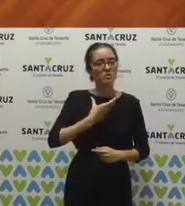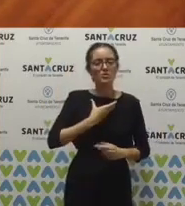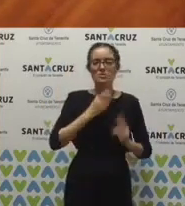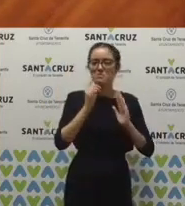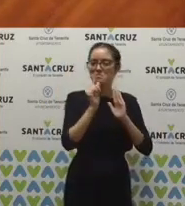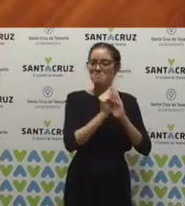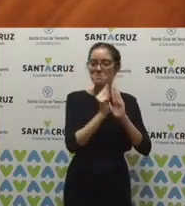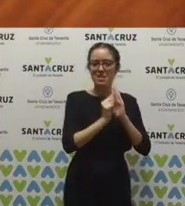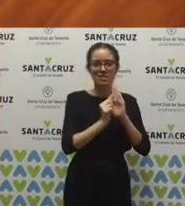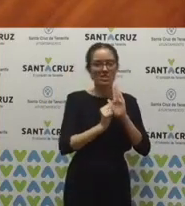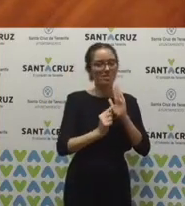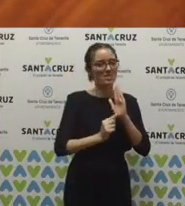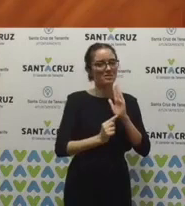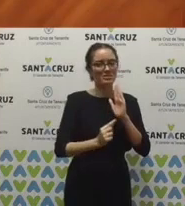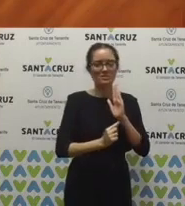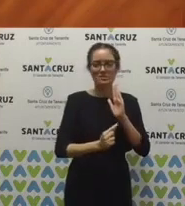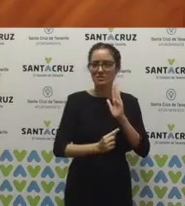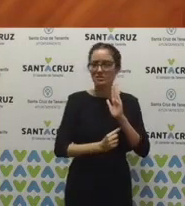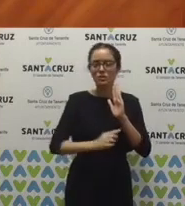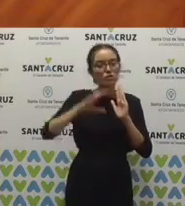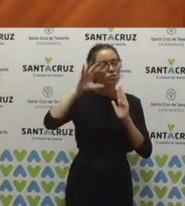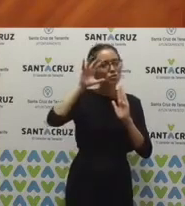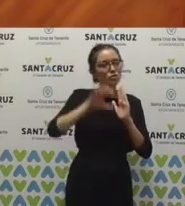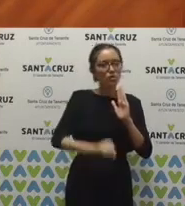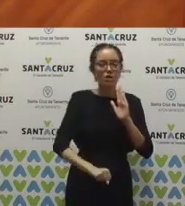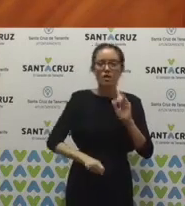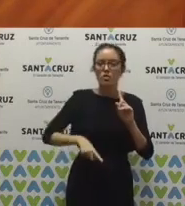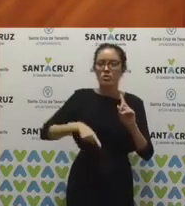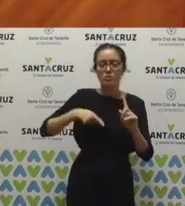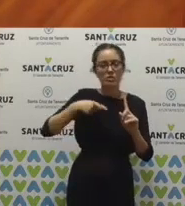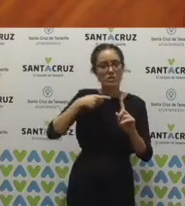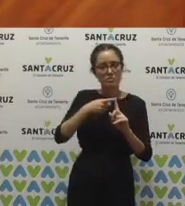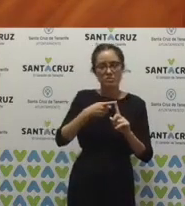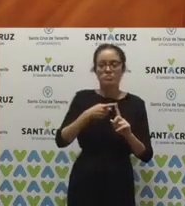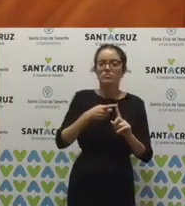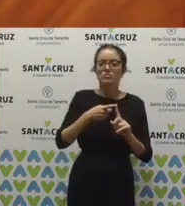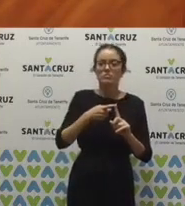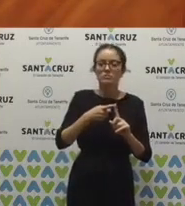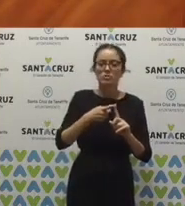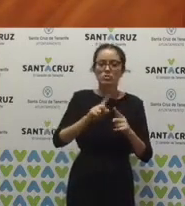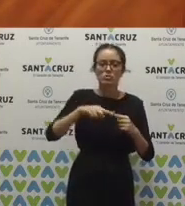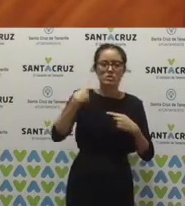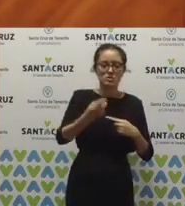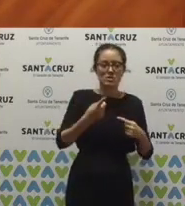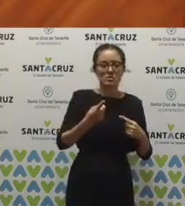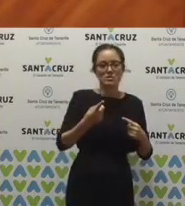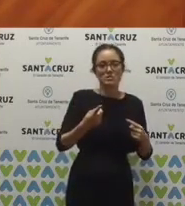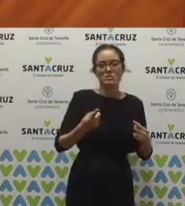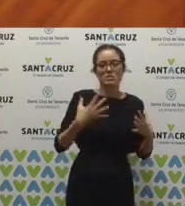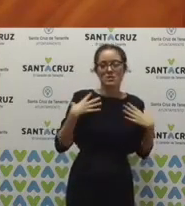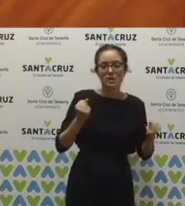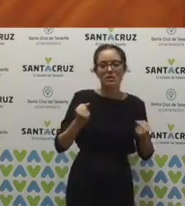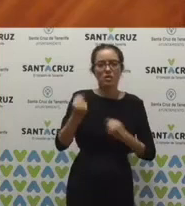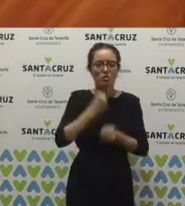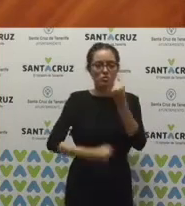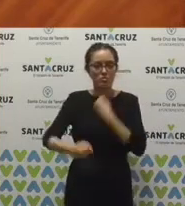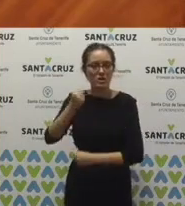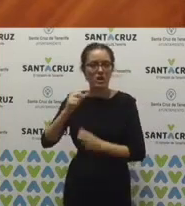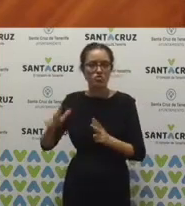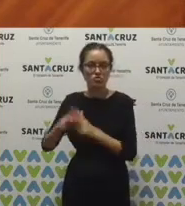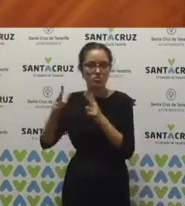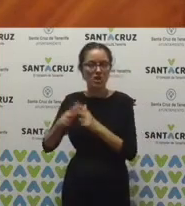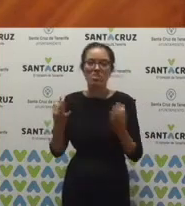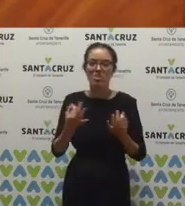que están a su alcance para paliar las nefastas consecuencias sanitarias económicas y sociales que está provocando esta